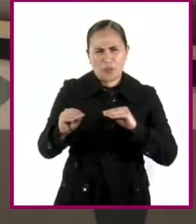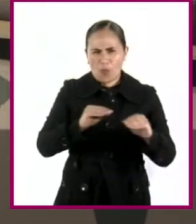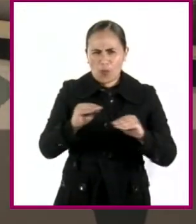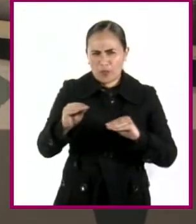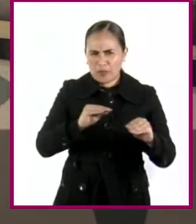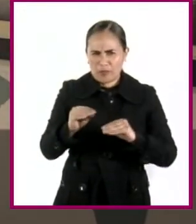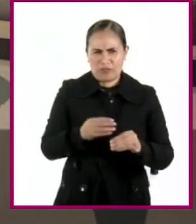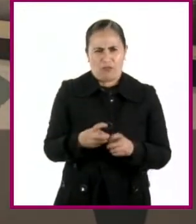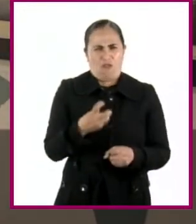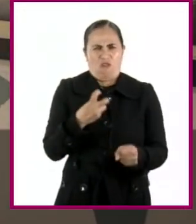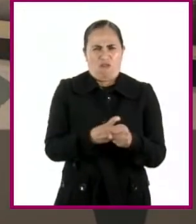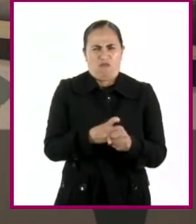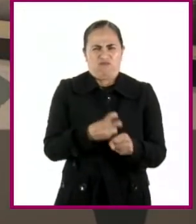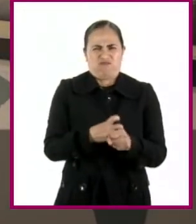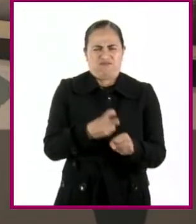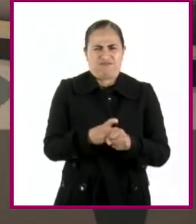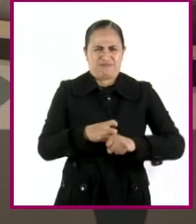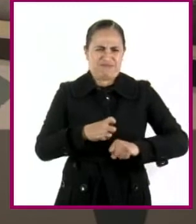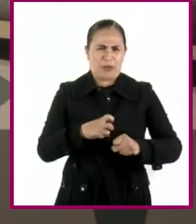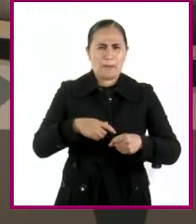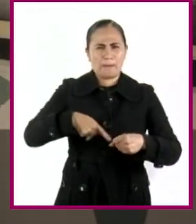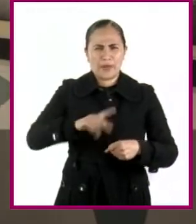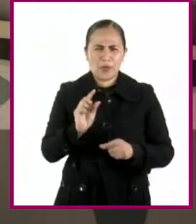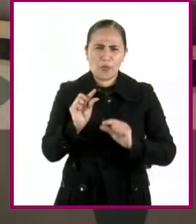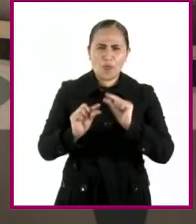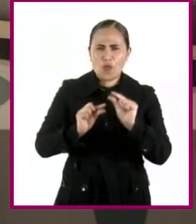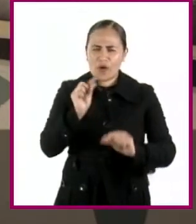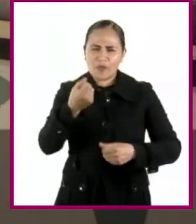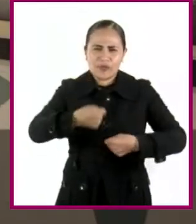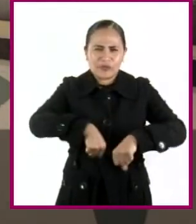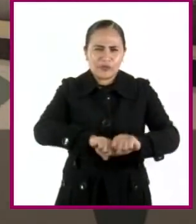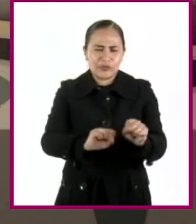ensayados, rígidos, pero poco a poco me fui soltando.